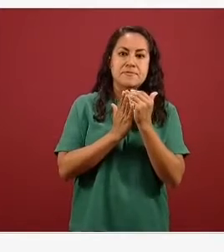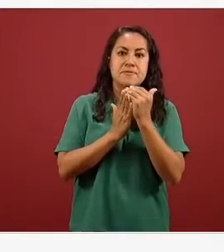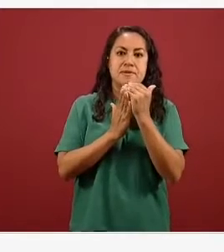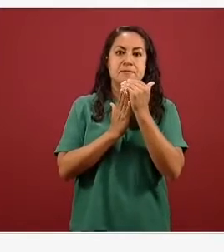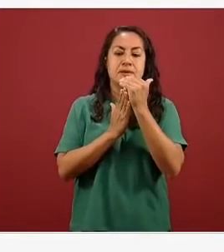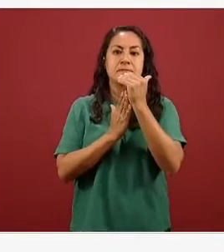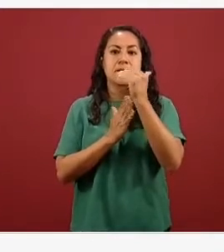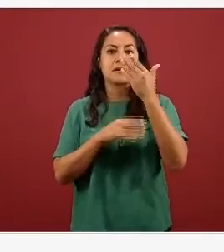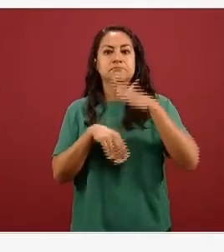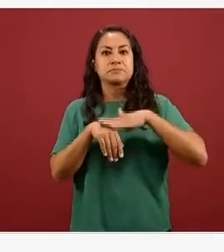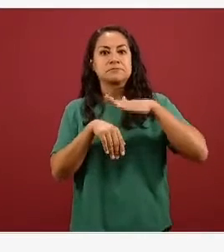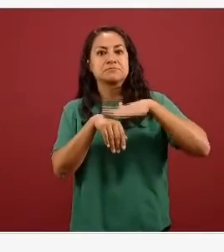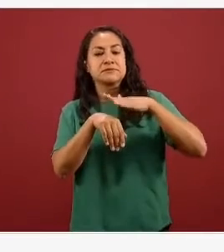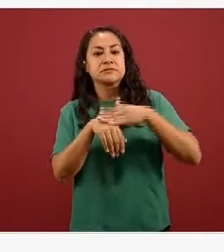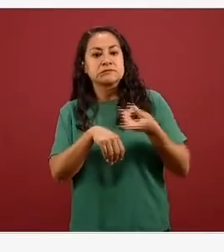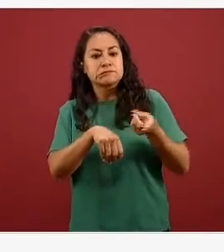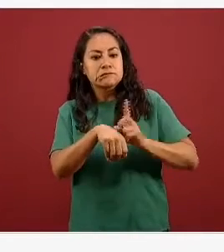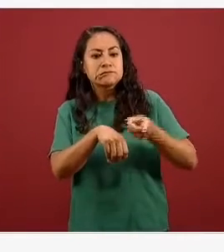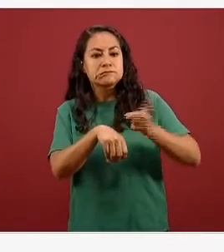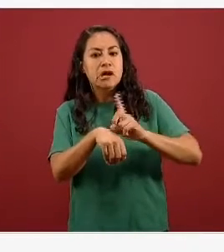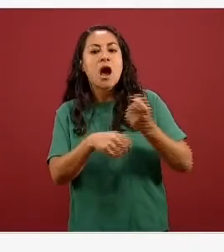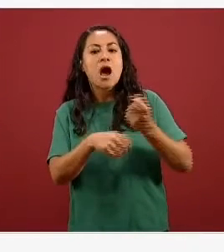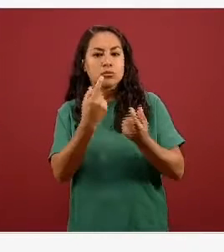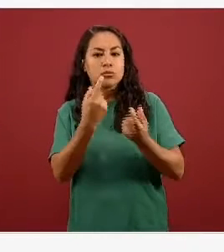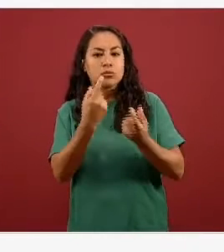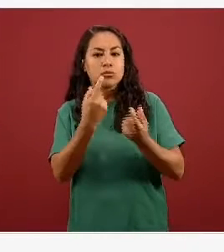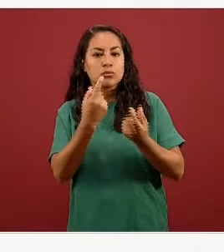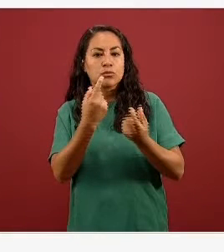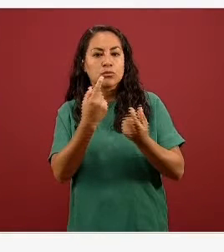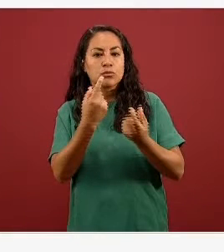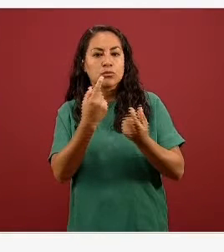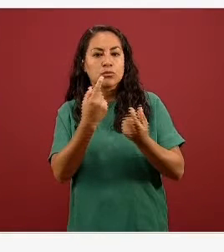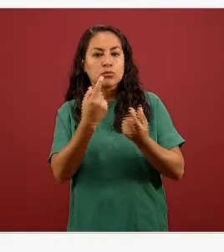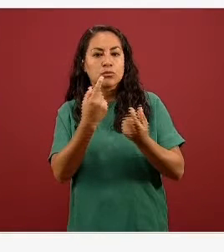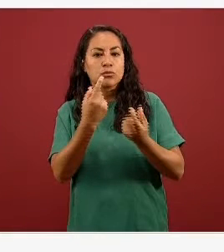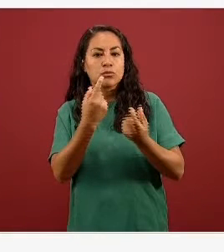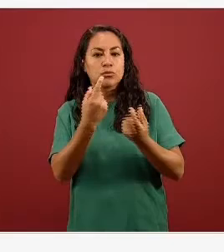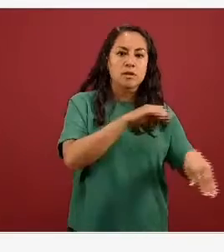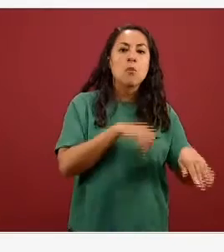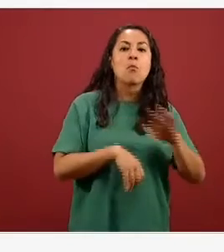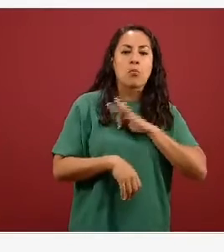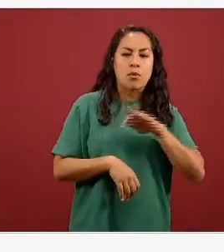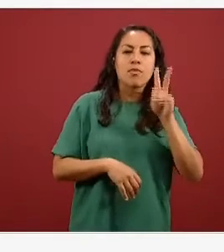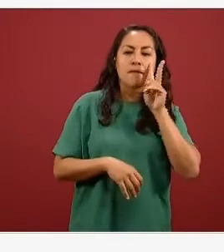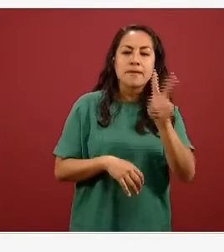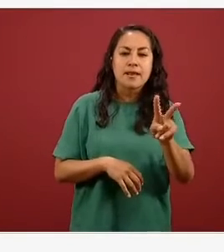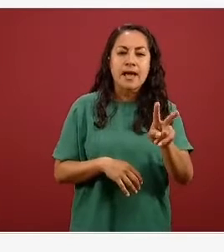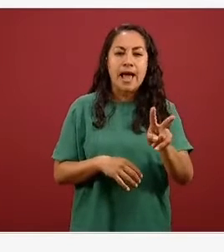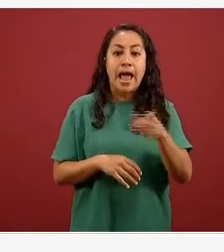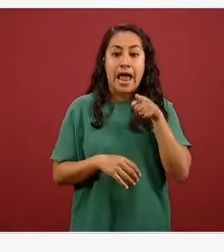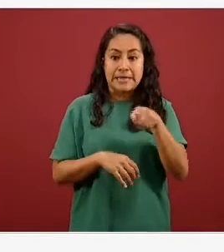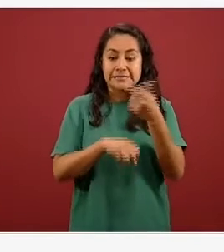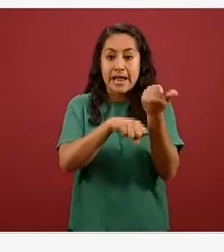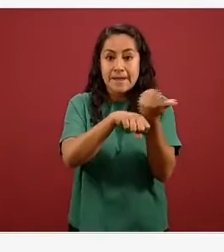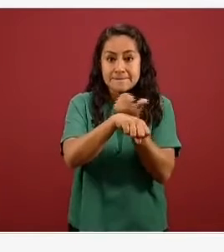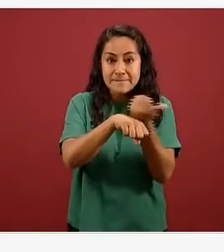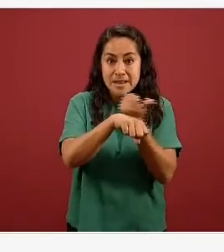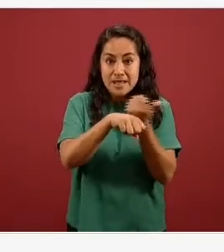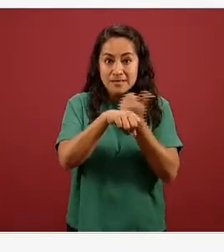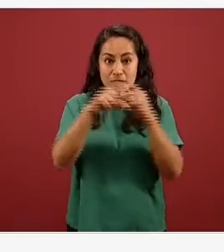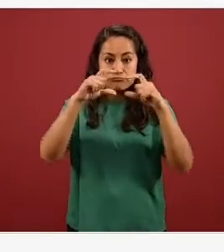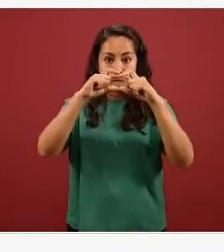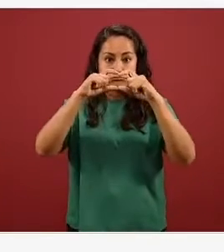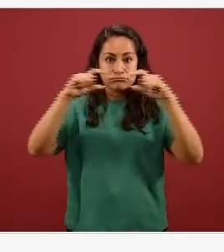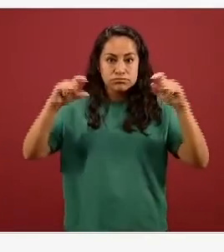días que en su momento han ocurrido, y podemos destacar también que en color amarillo, encima de las barras azules, tenemos ahí